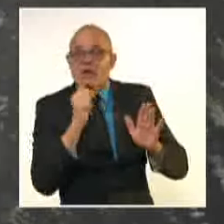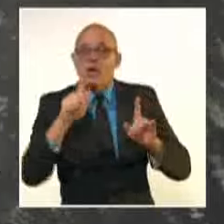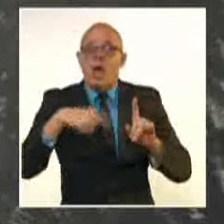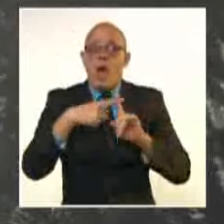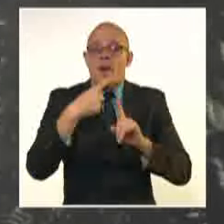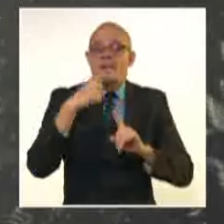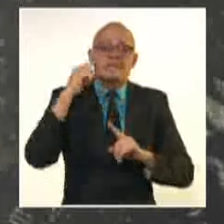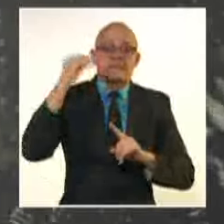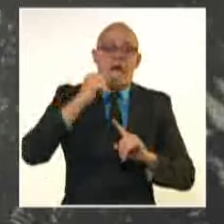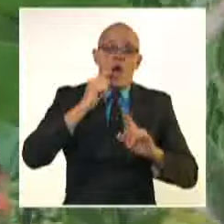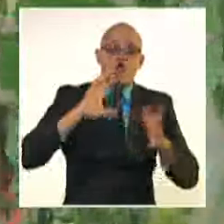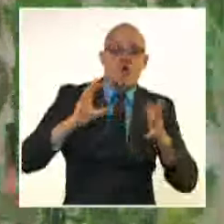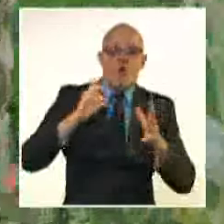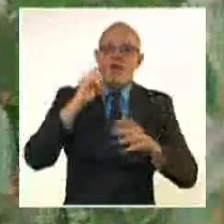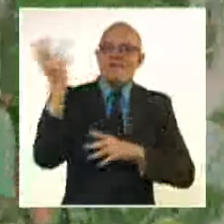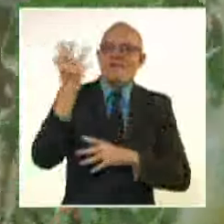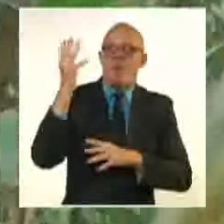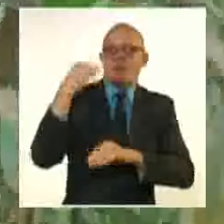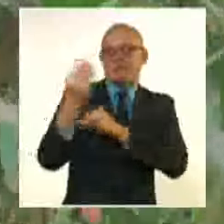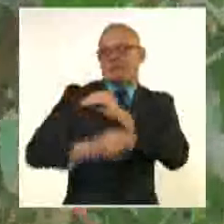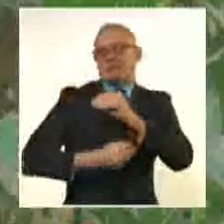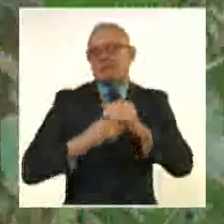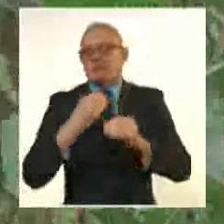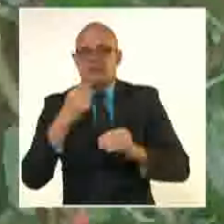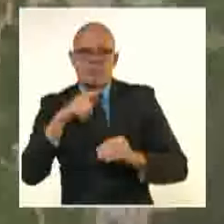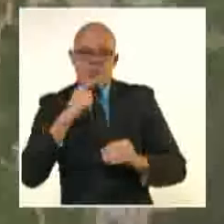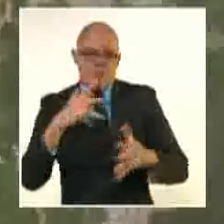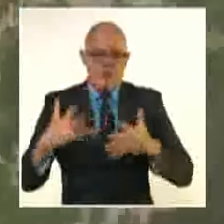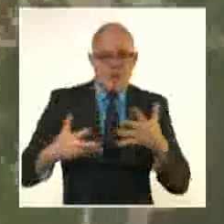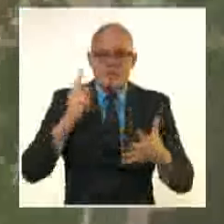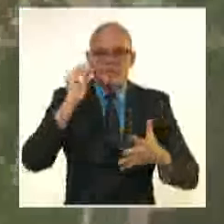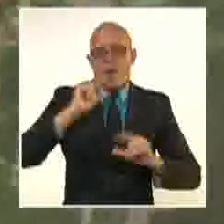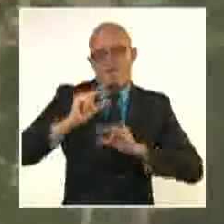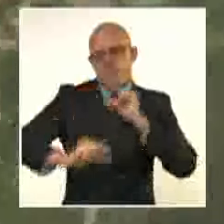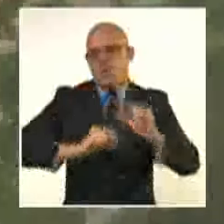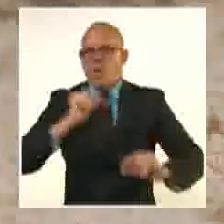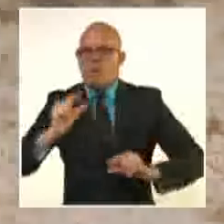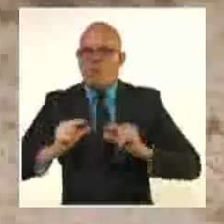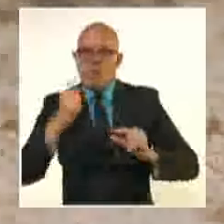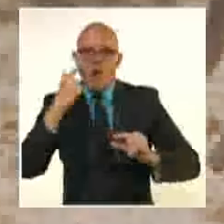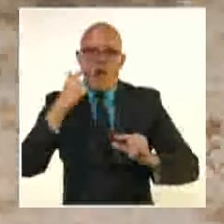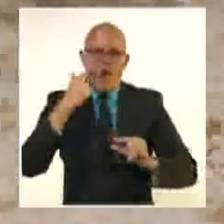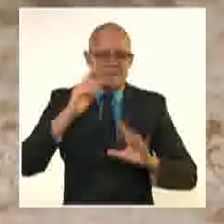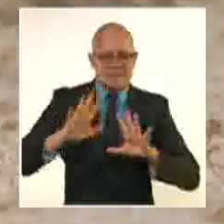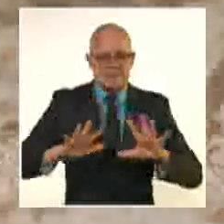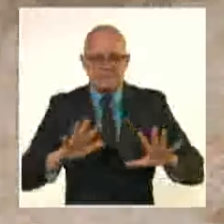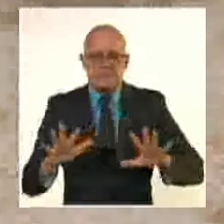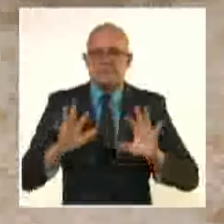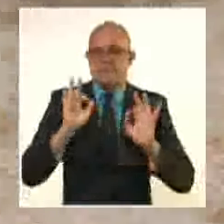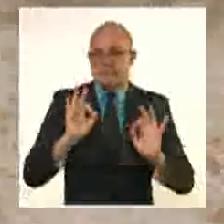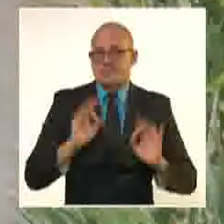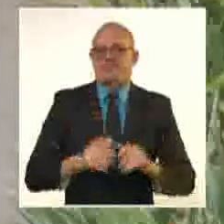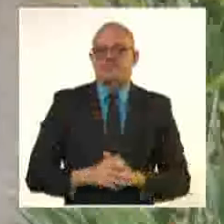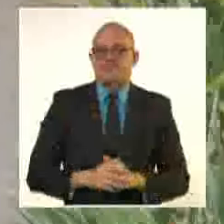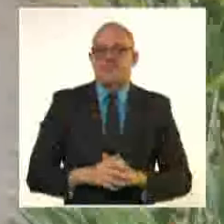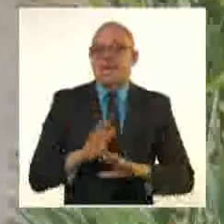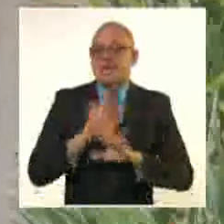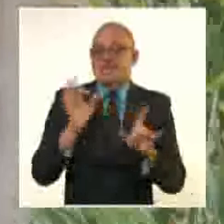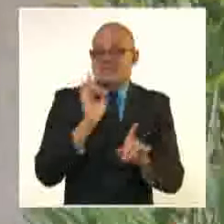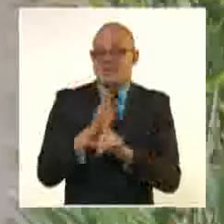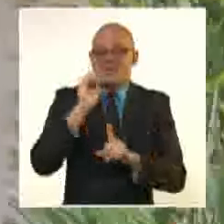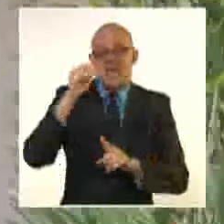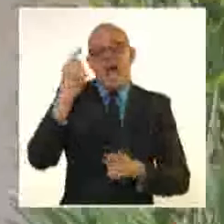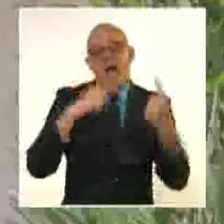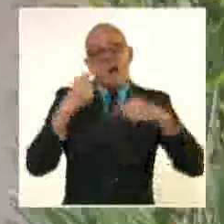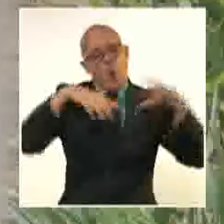al cambio climático se construye sobre las transformaciones graduales de los ecosistemas de la reserva. Para enfrentar sequías